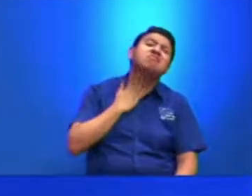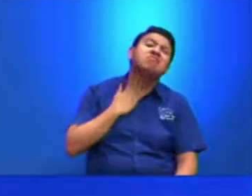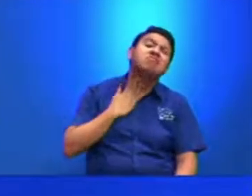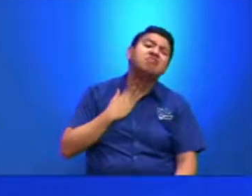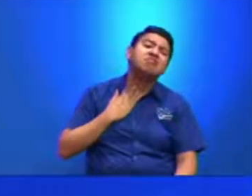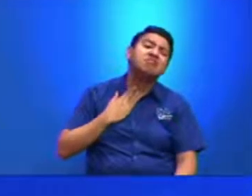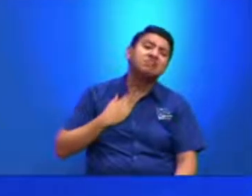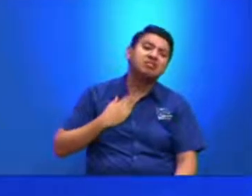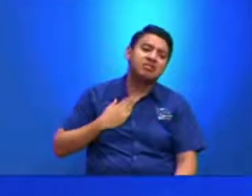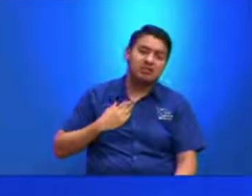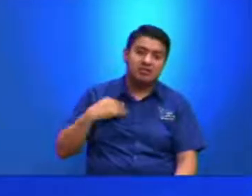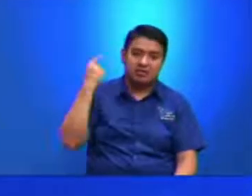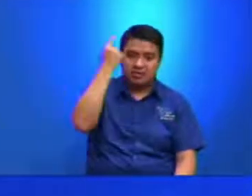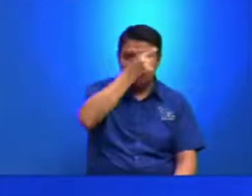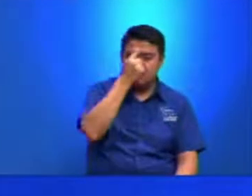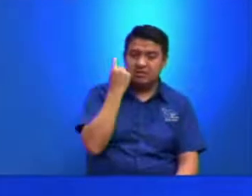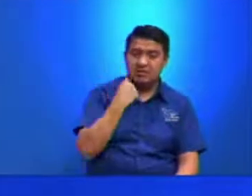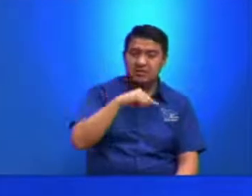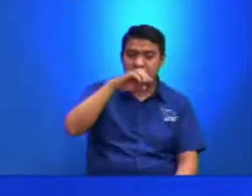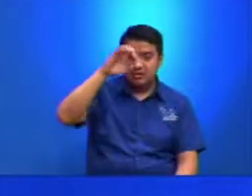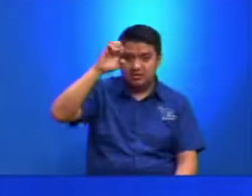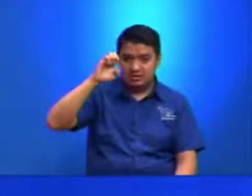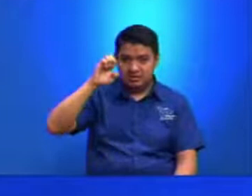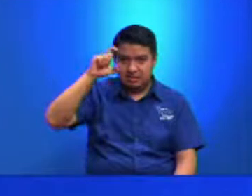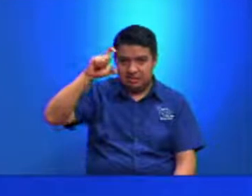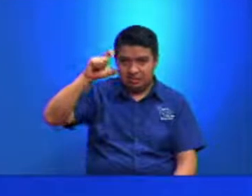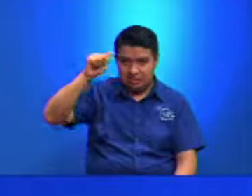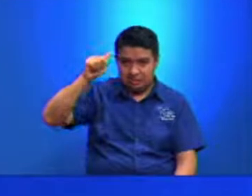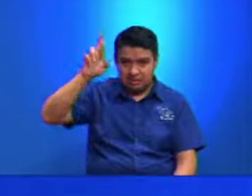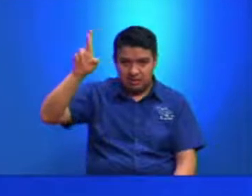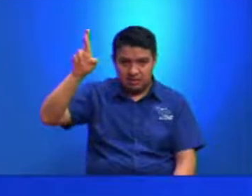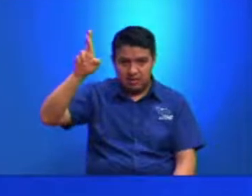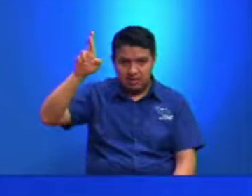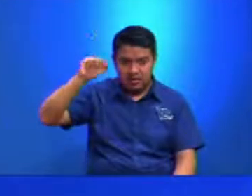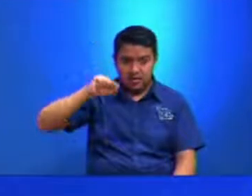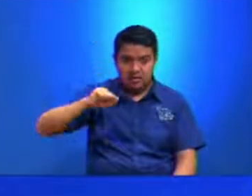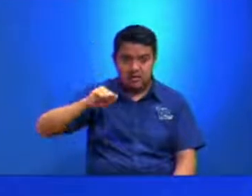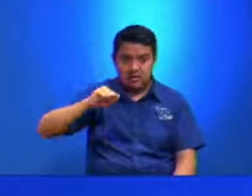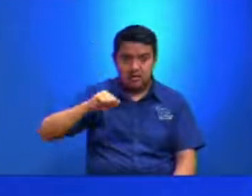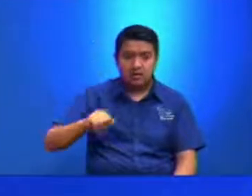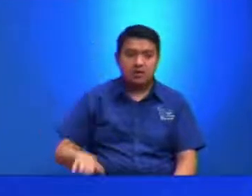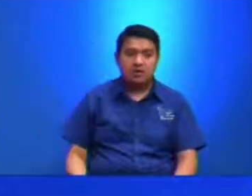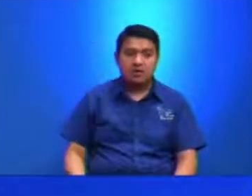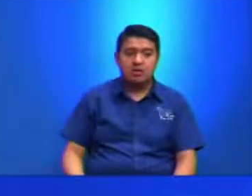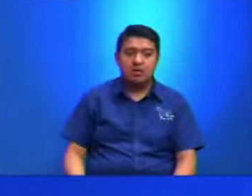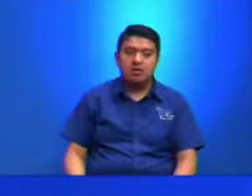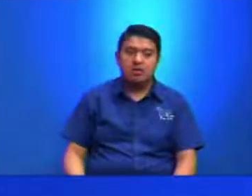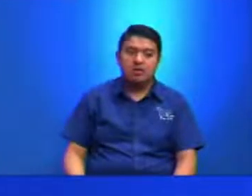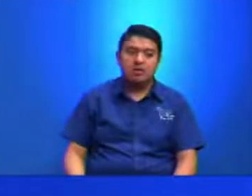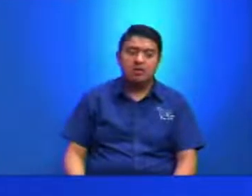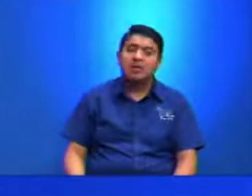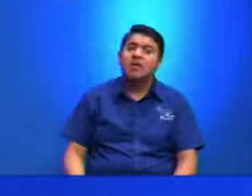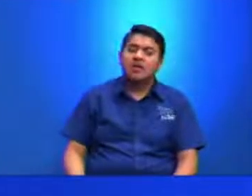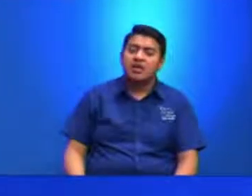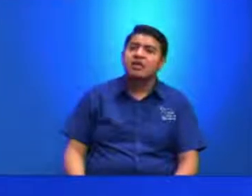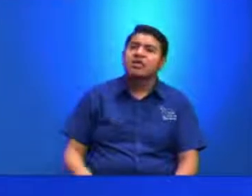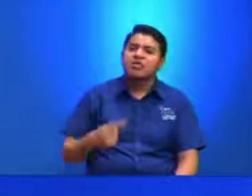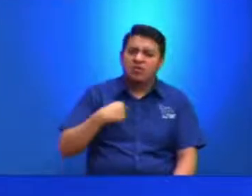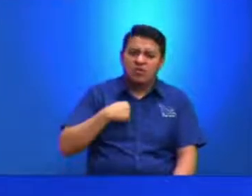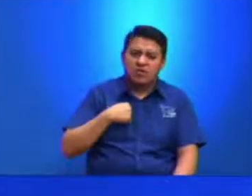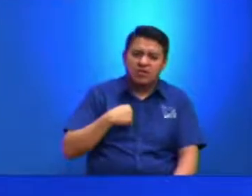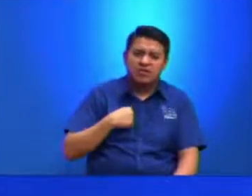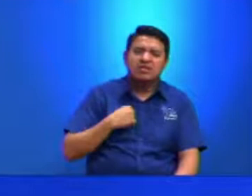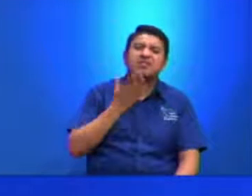mi lengua se pega a mi paladar, me ha reducido al polvo de la muerte.